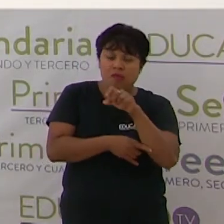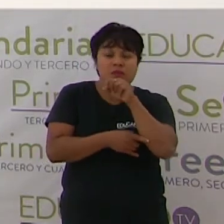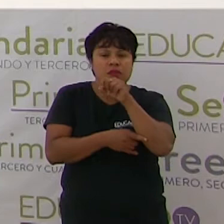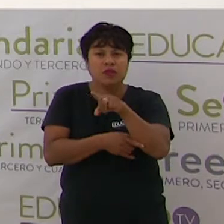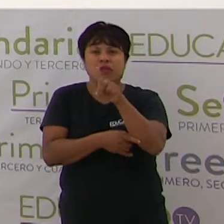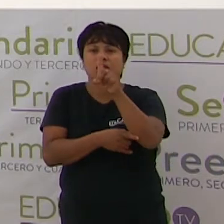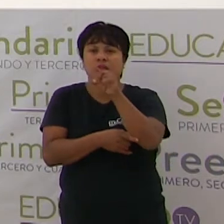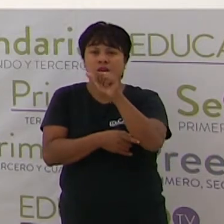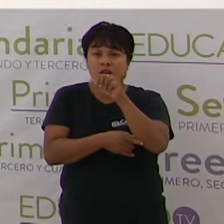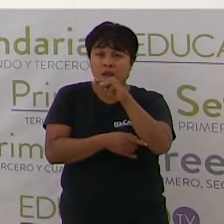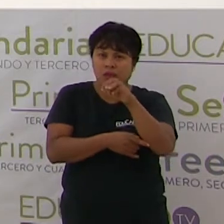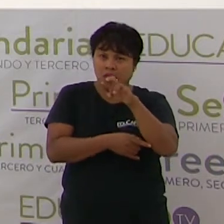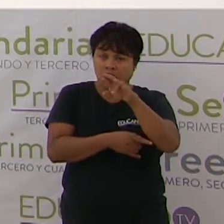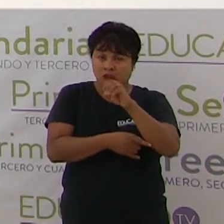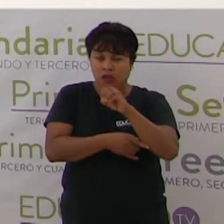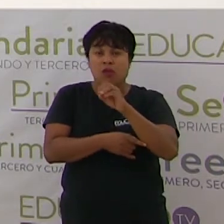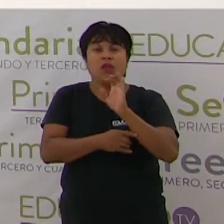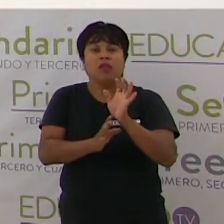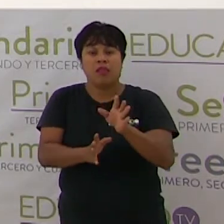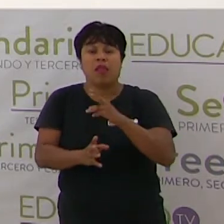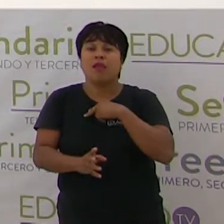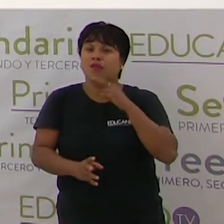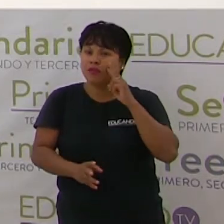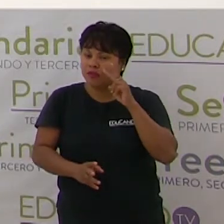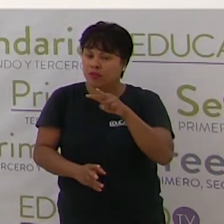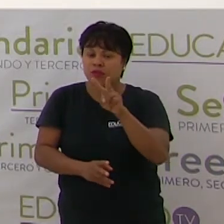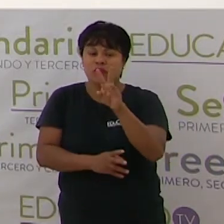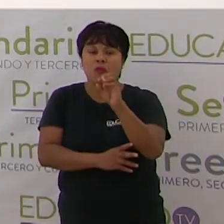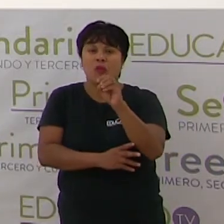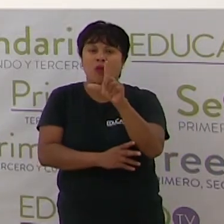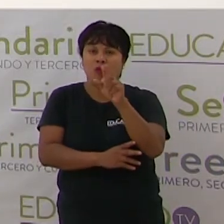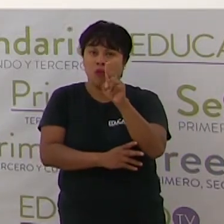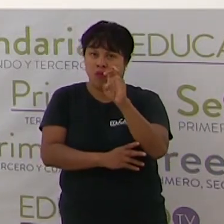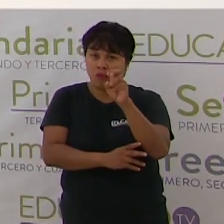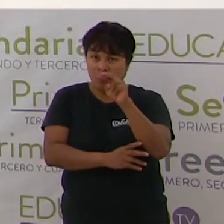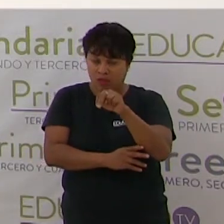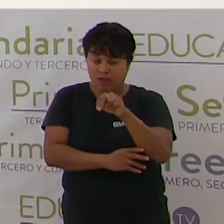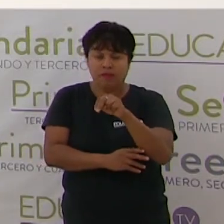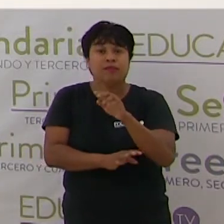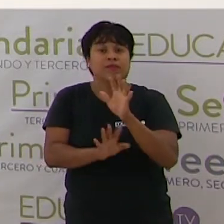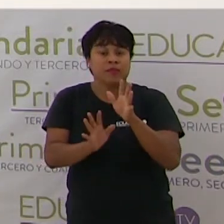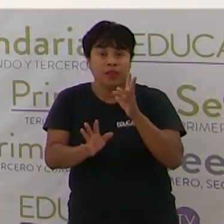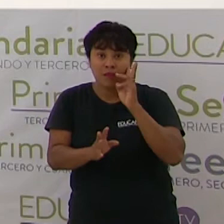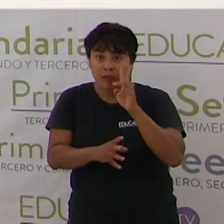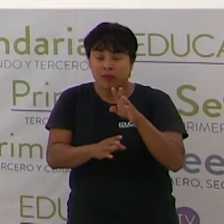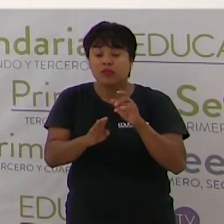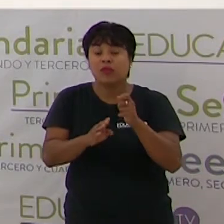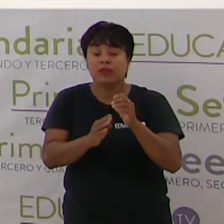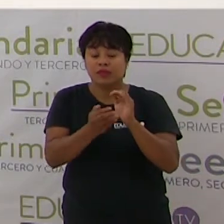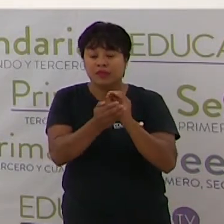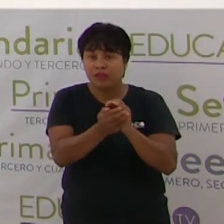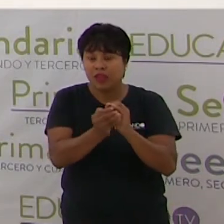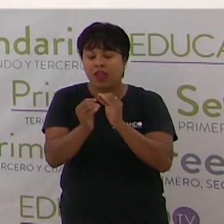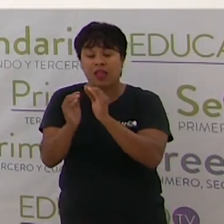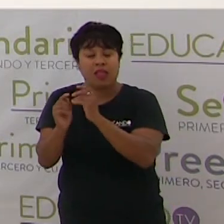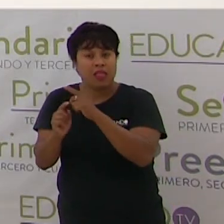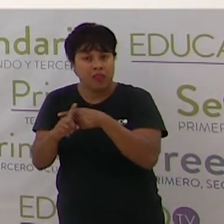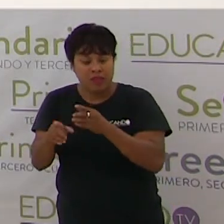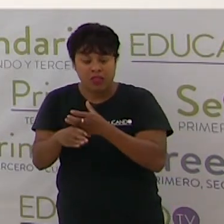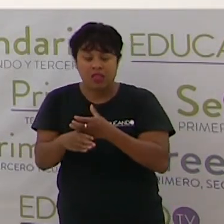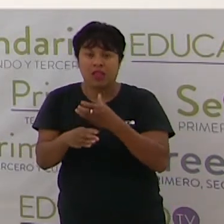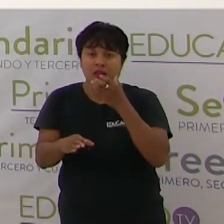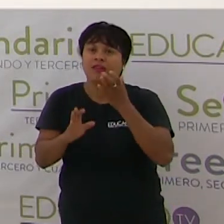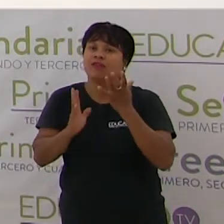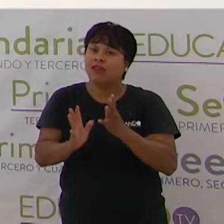diámetro y que ya calculamos su volumen también. ¿Sale? Su volumen de la esfera ya lo sabemos. Sabemos que el volumen